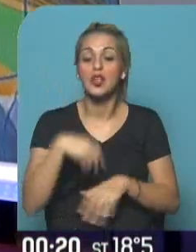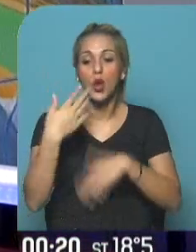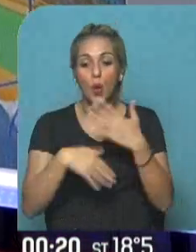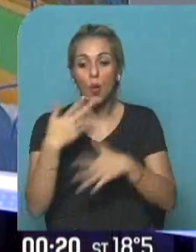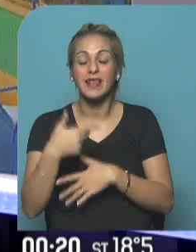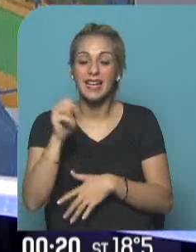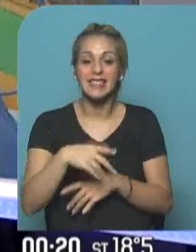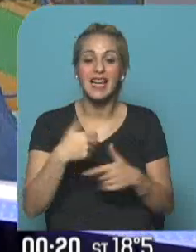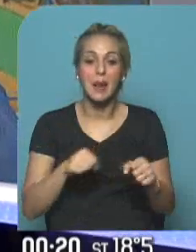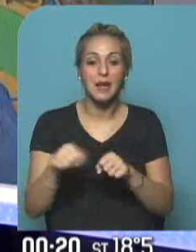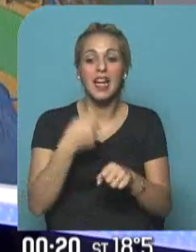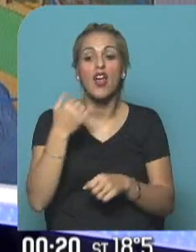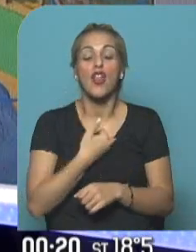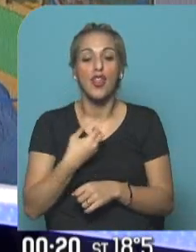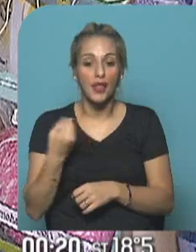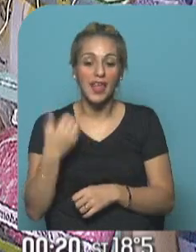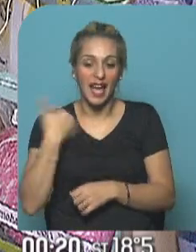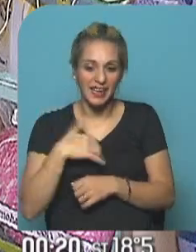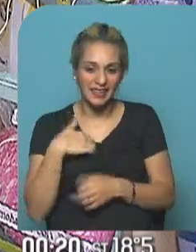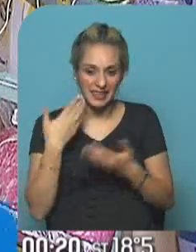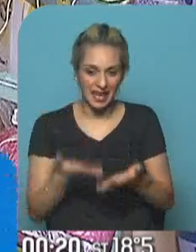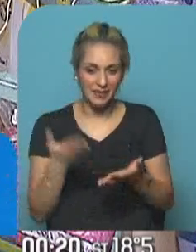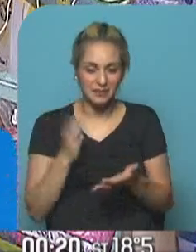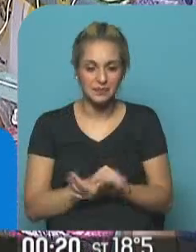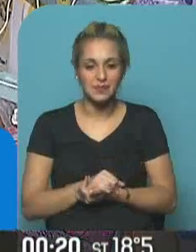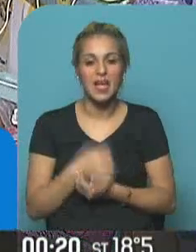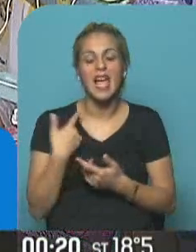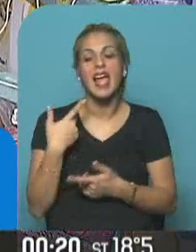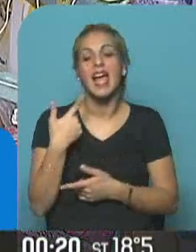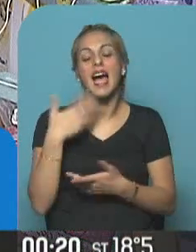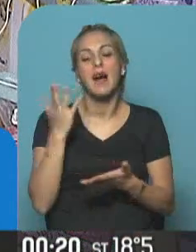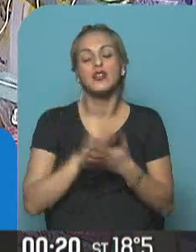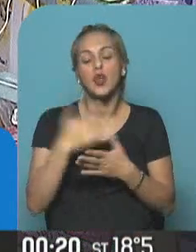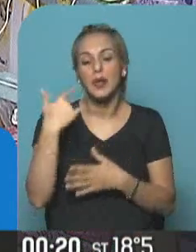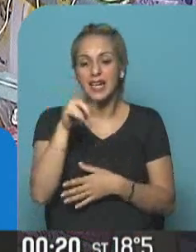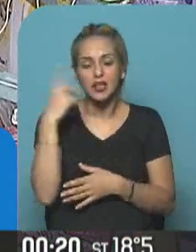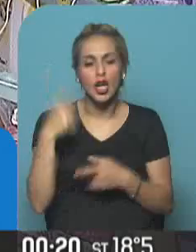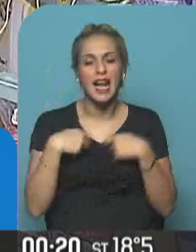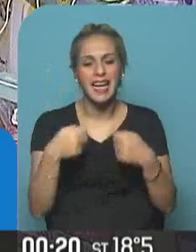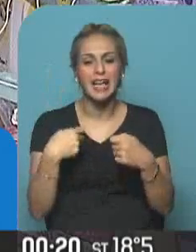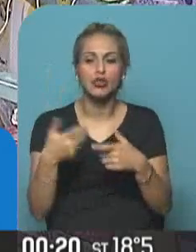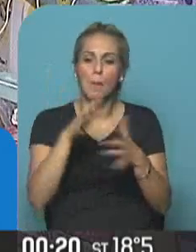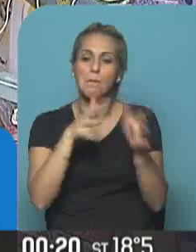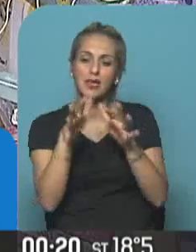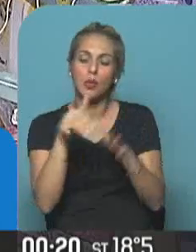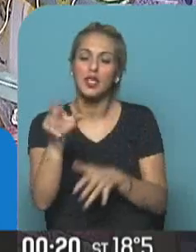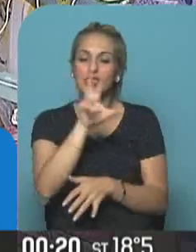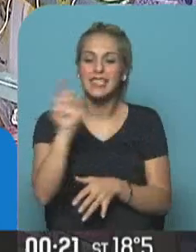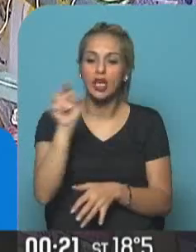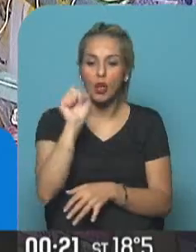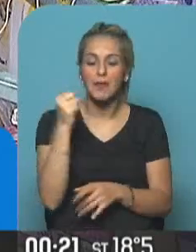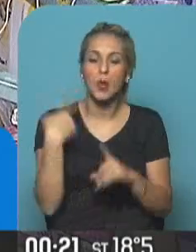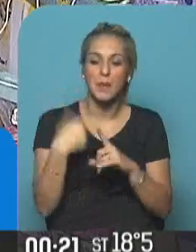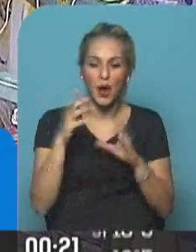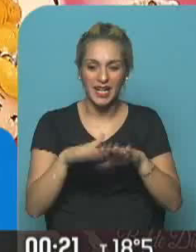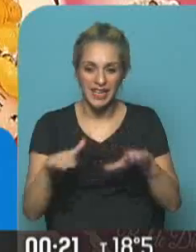están hoy en el mercado son de origen argentino. A nivel nacional se estima un gasto promedio de 300 pesos por chico desde